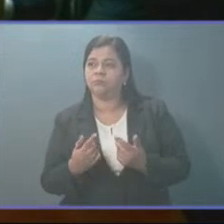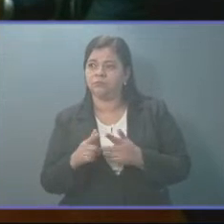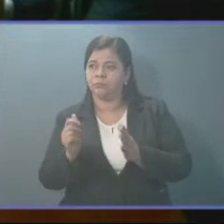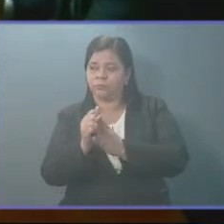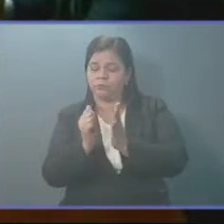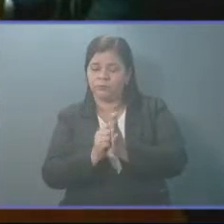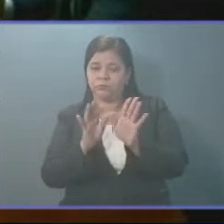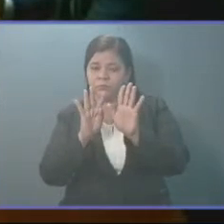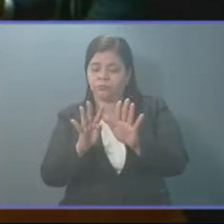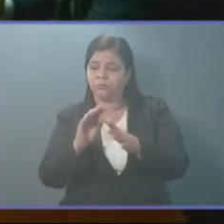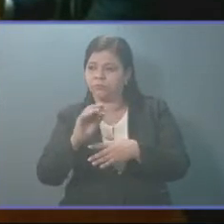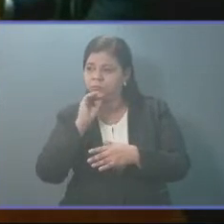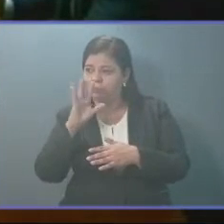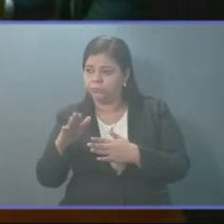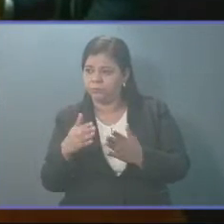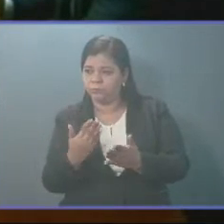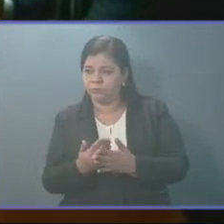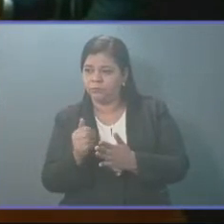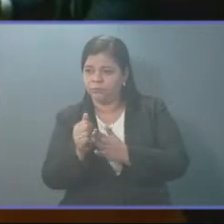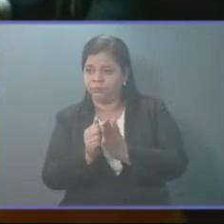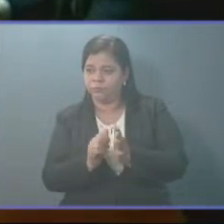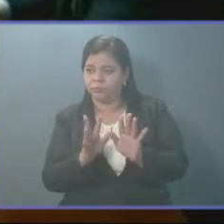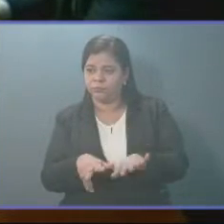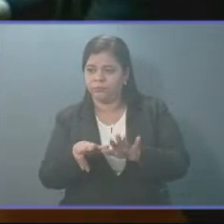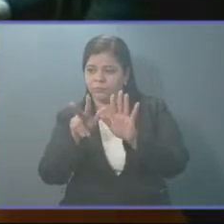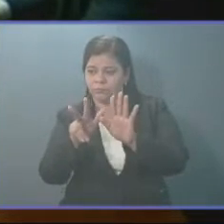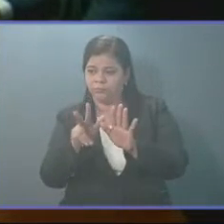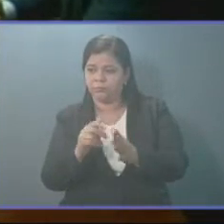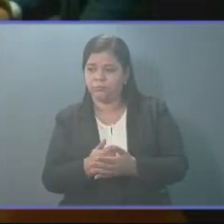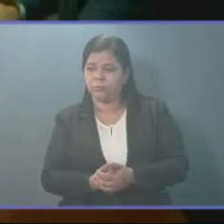Artículo 9, jurisdicción exclusiva de los jueces.